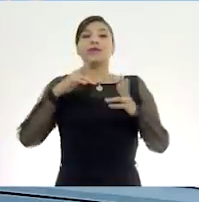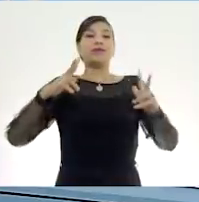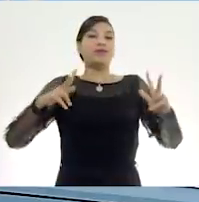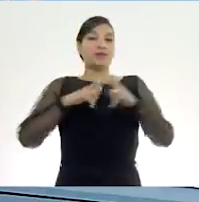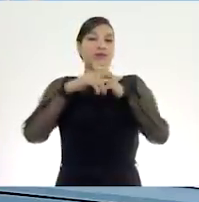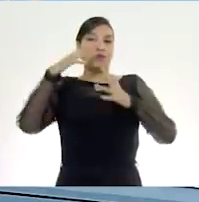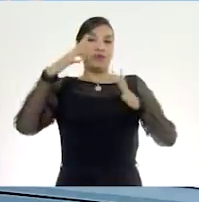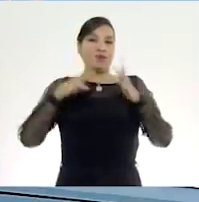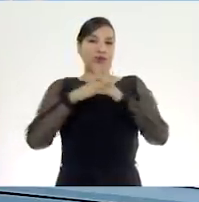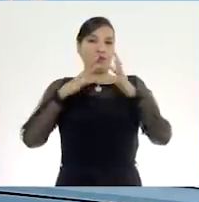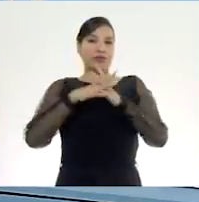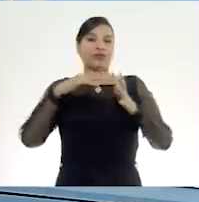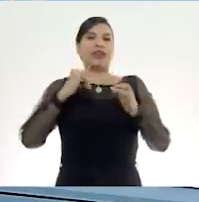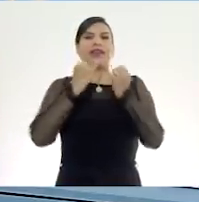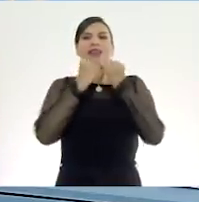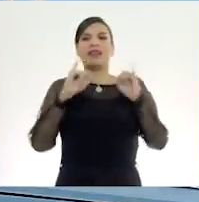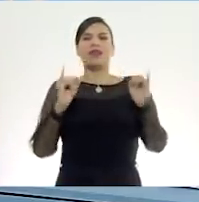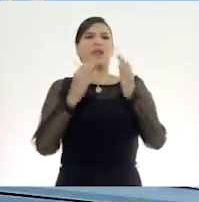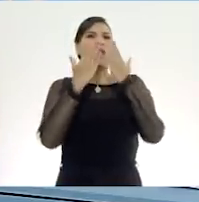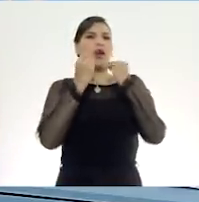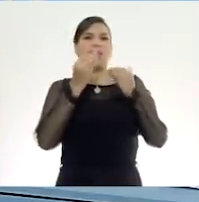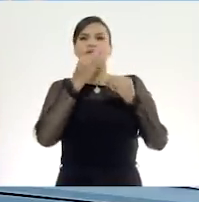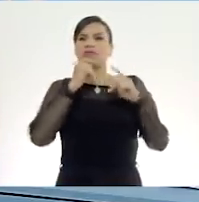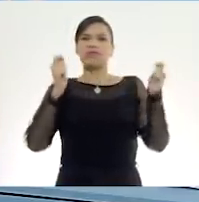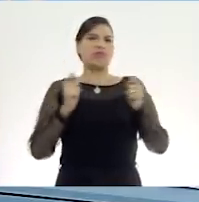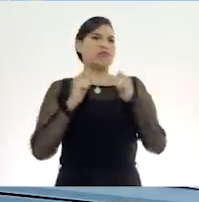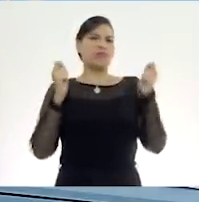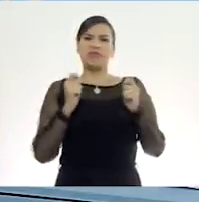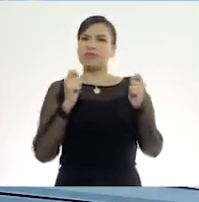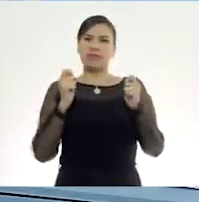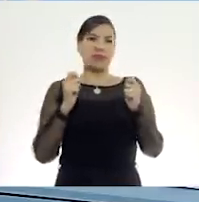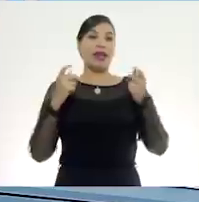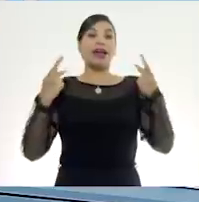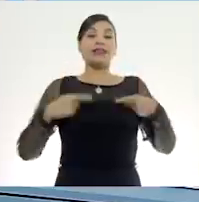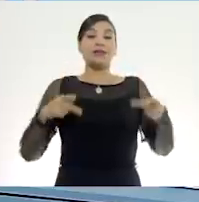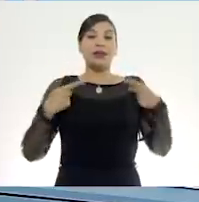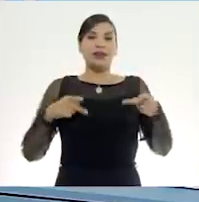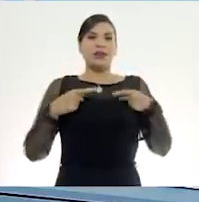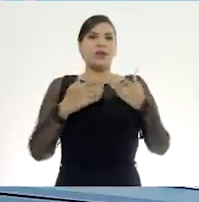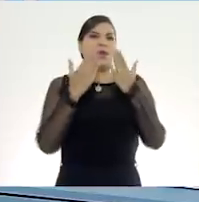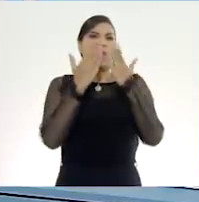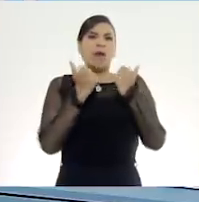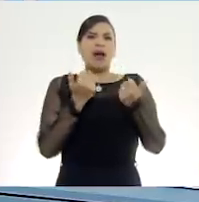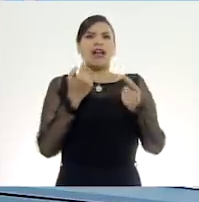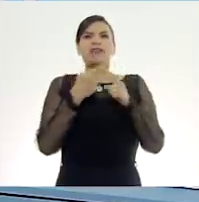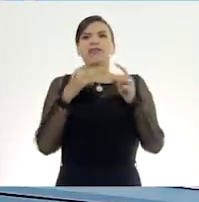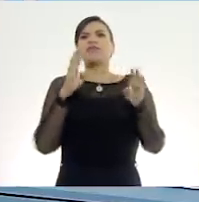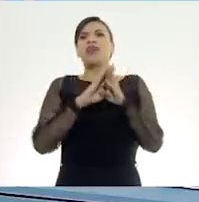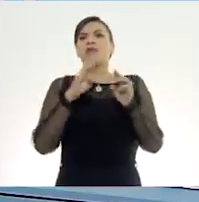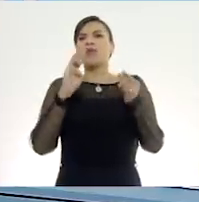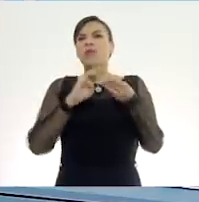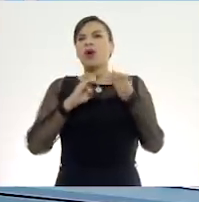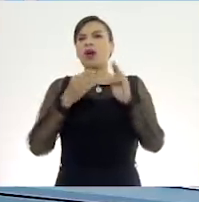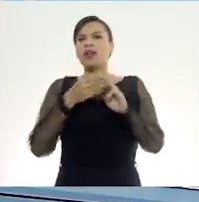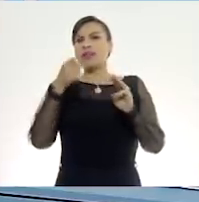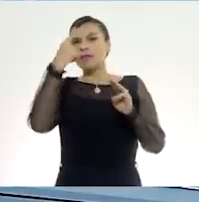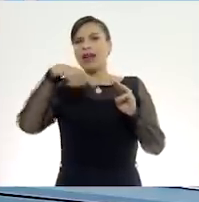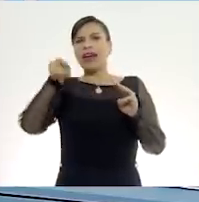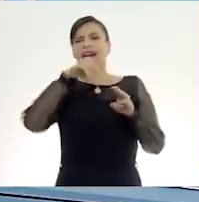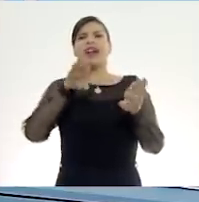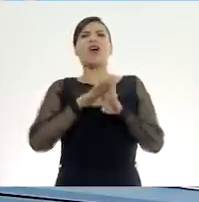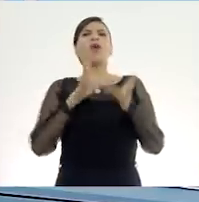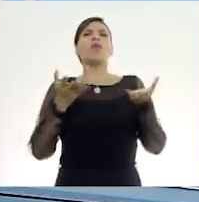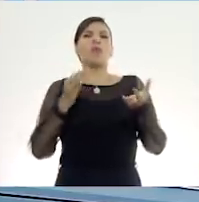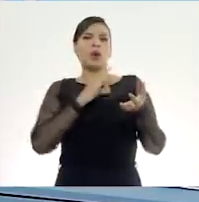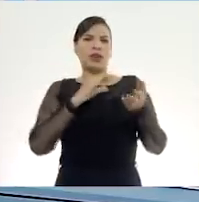independencia, no había tanta celebración. Realmente la gente no tenía muchos motivos aparentes de celebrar. Y hablo de la